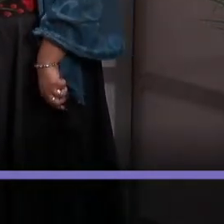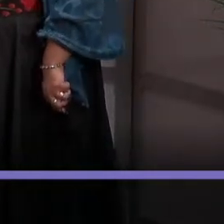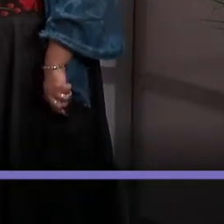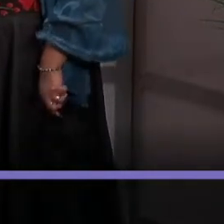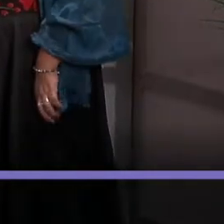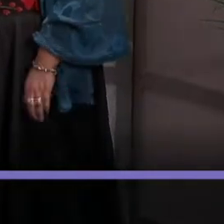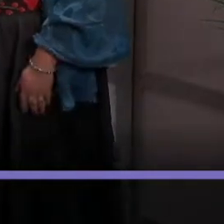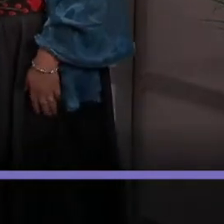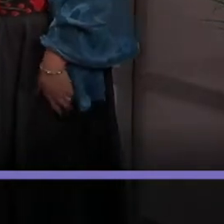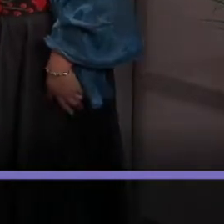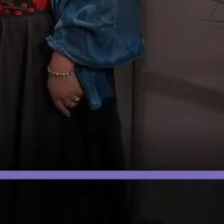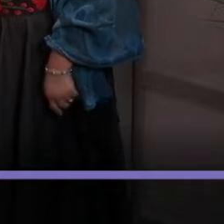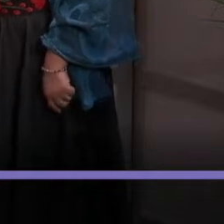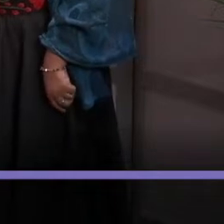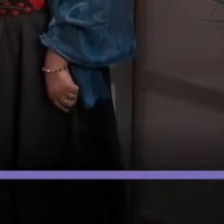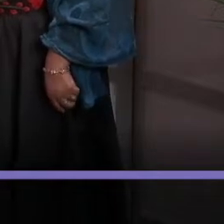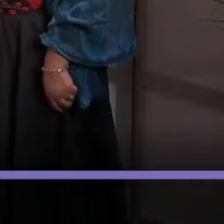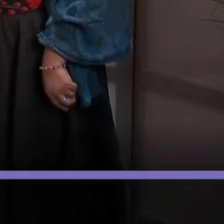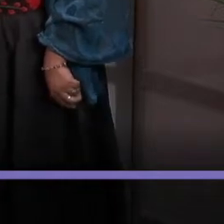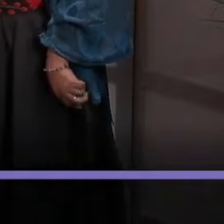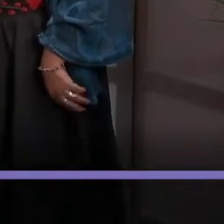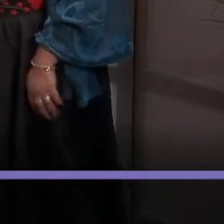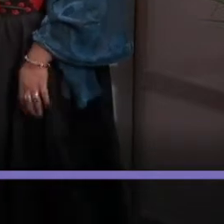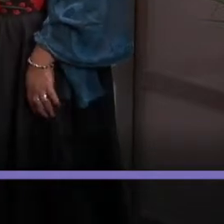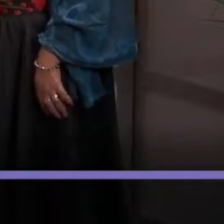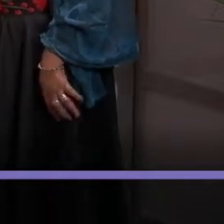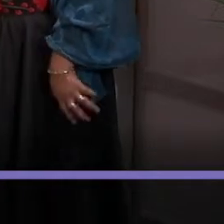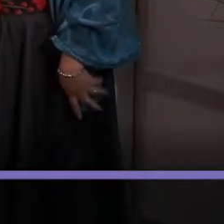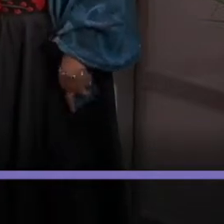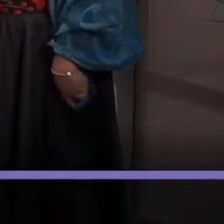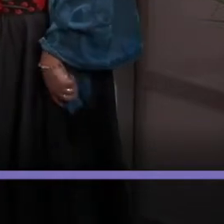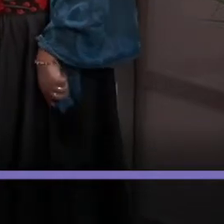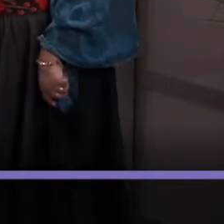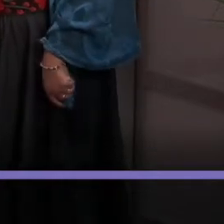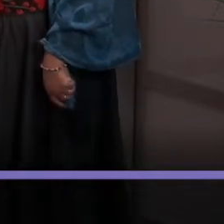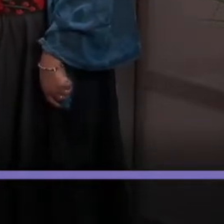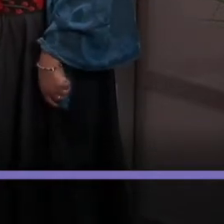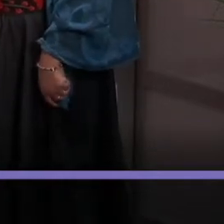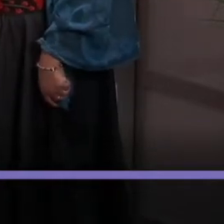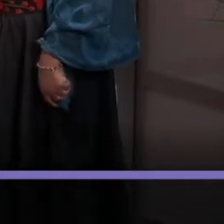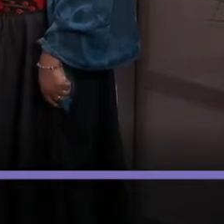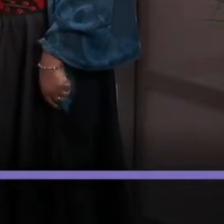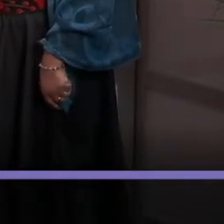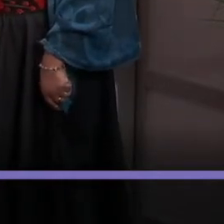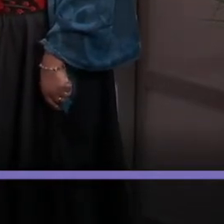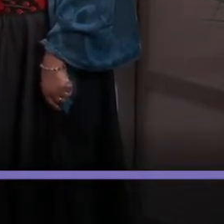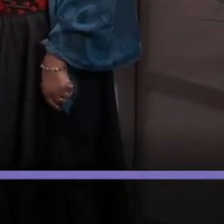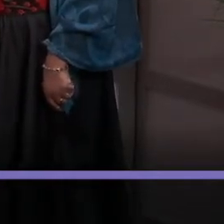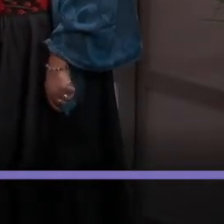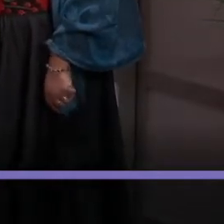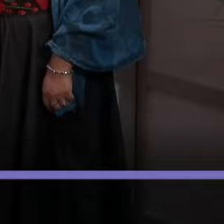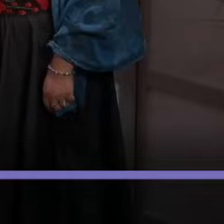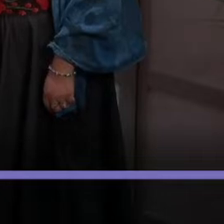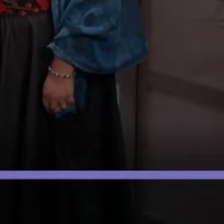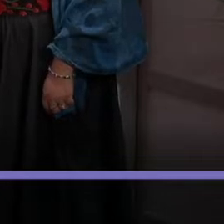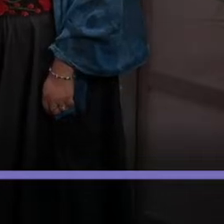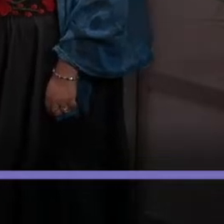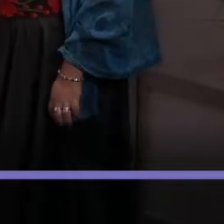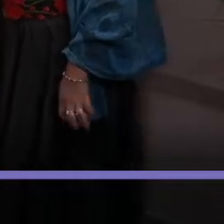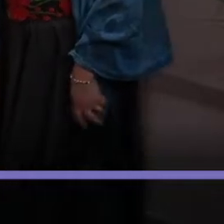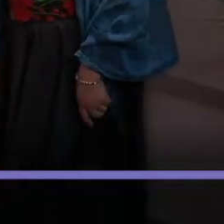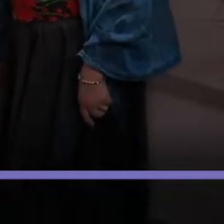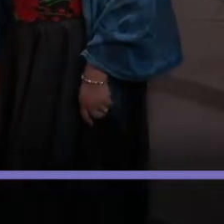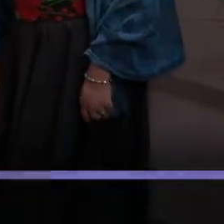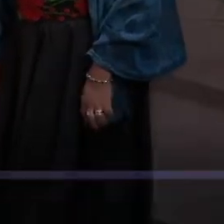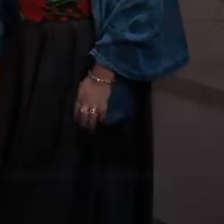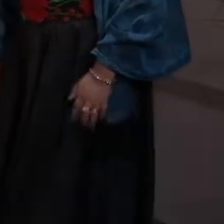esperemos que no. Pero de todas maneras, hermano, resignación. Si ella ya ha elegido en su corazón, no podemos hacer nada. No me